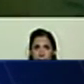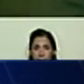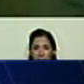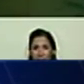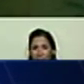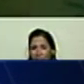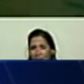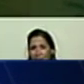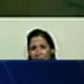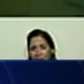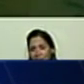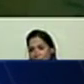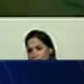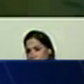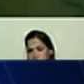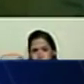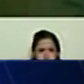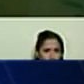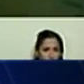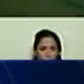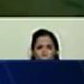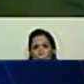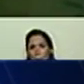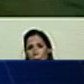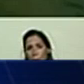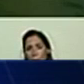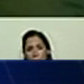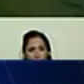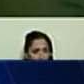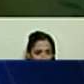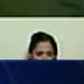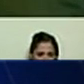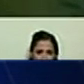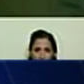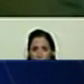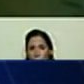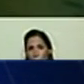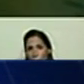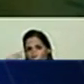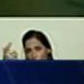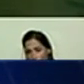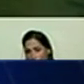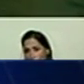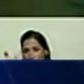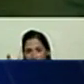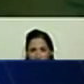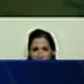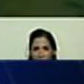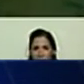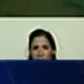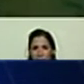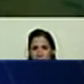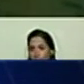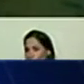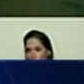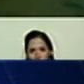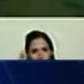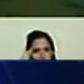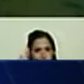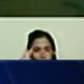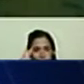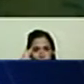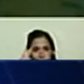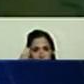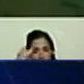profundo de la estupidez humana, de la irracionalidad, pues, de